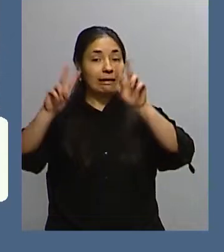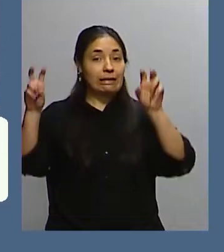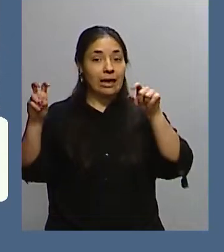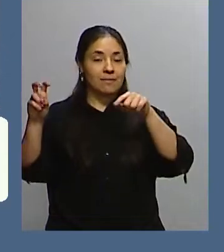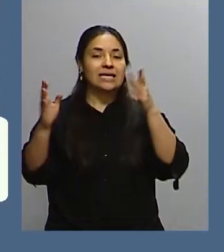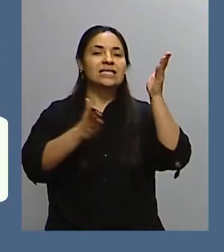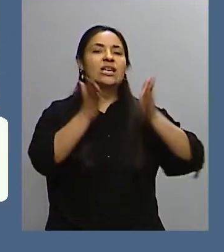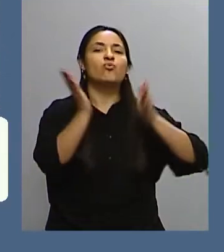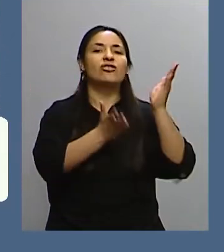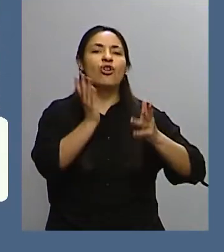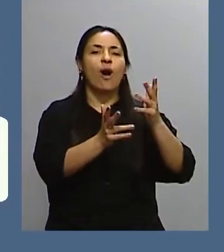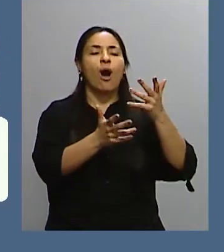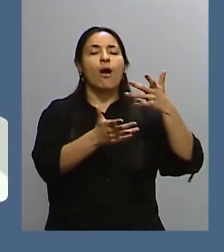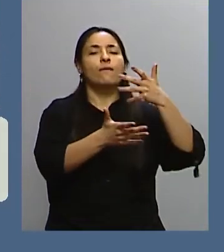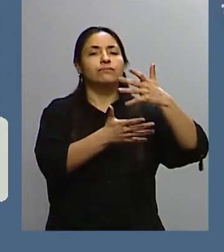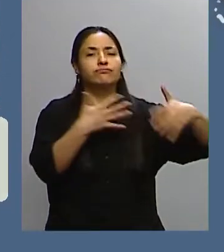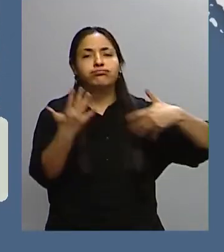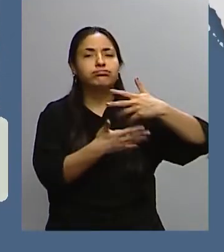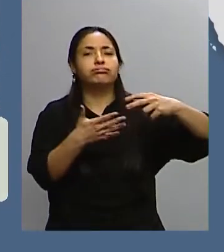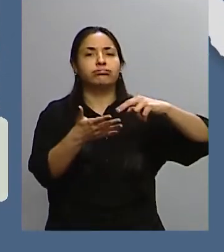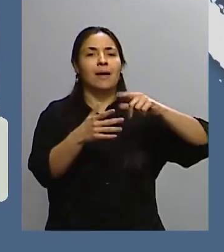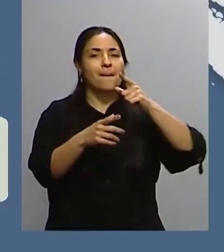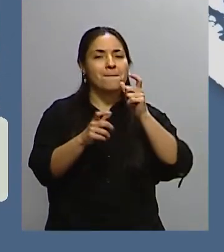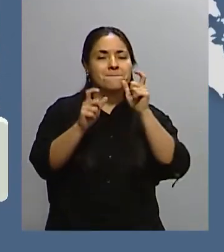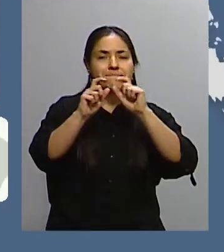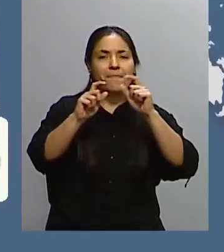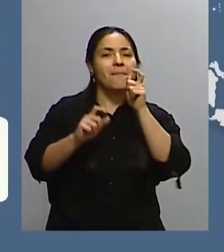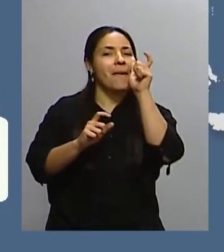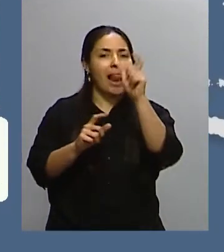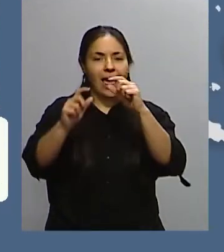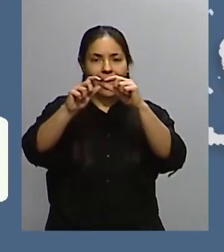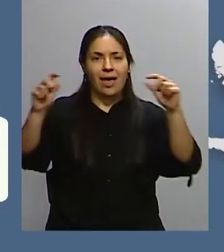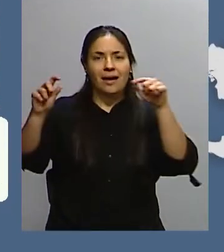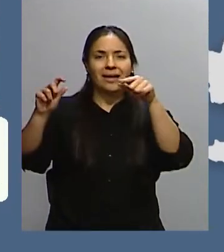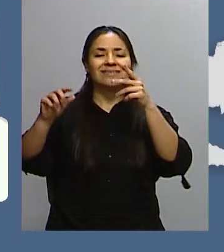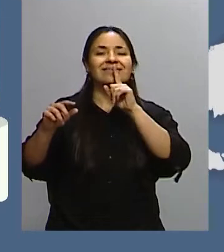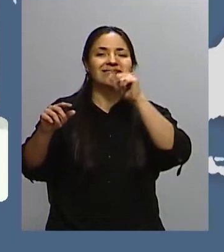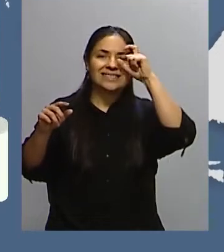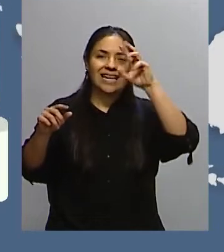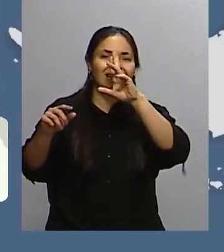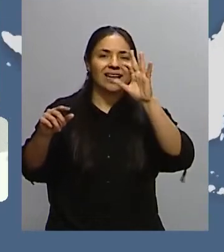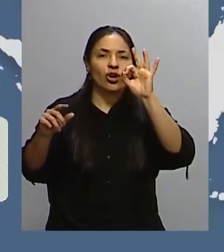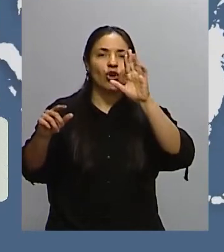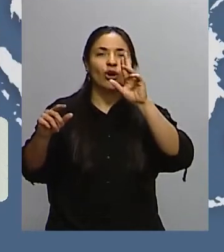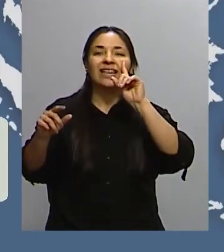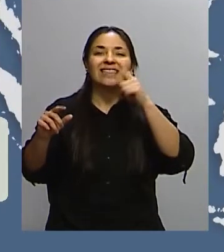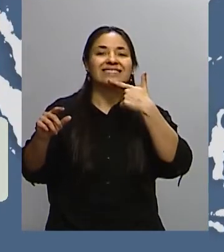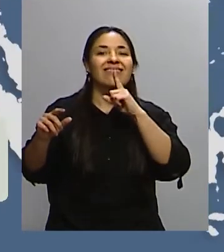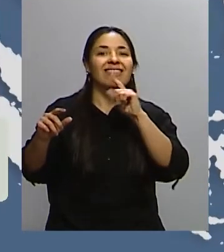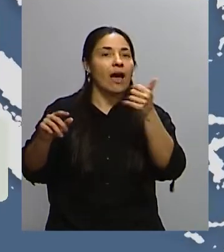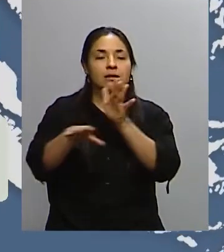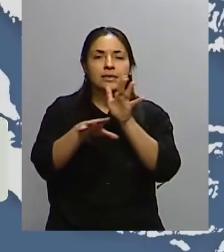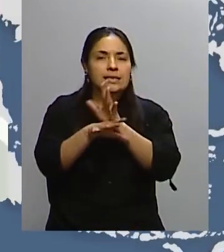situaciones violentas, pero ponen la palabra terrorista o un ataque terrorista para calificar la situación.